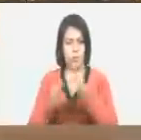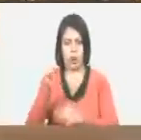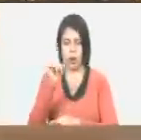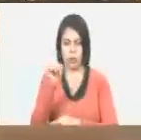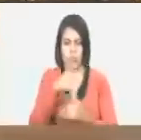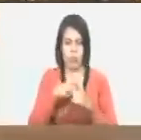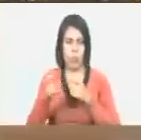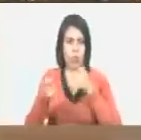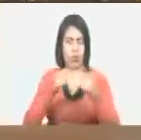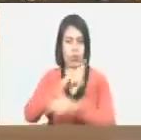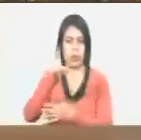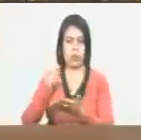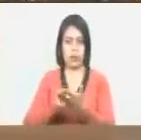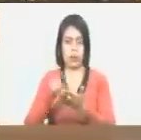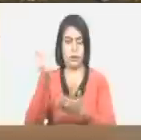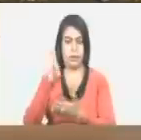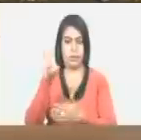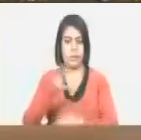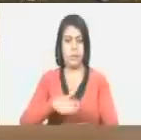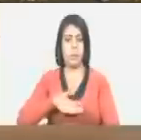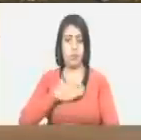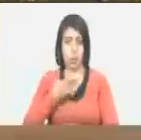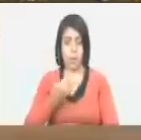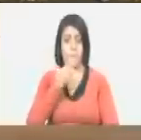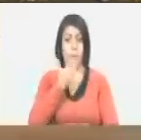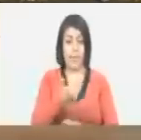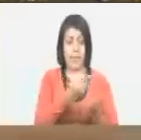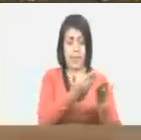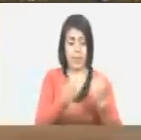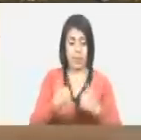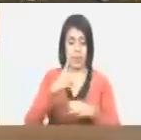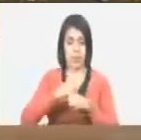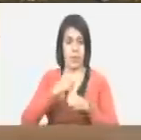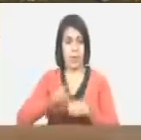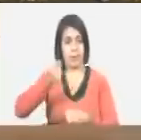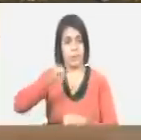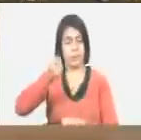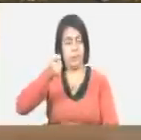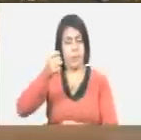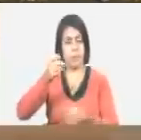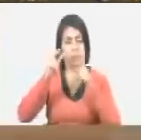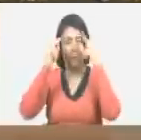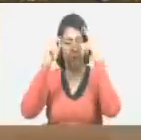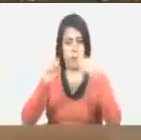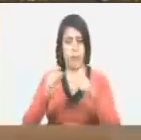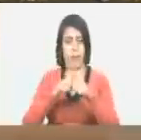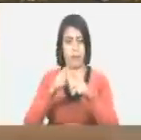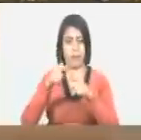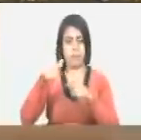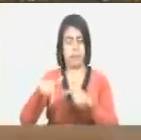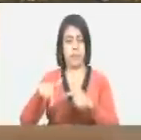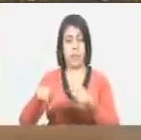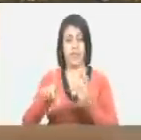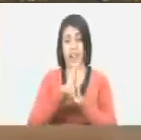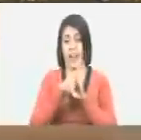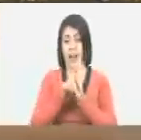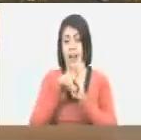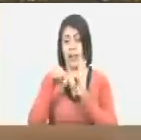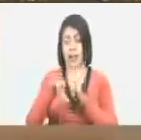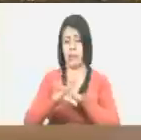La Procuraduría General de la República podrá solicitar al Tribunal Especializado en materia de extinción de